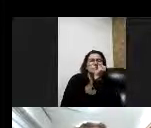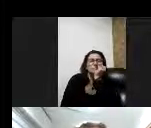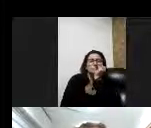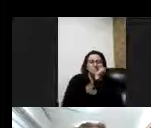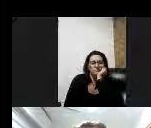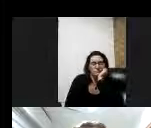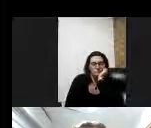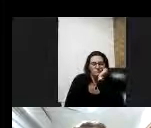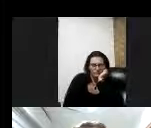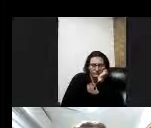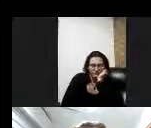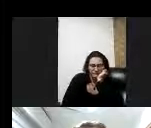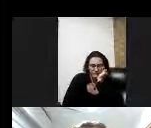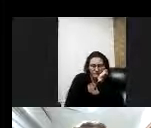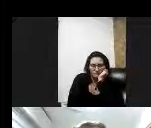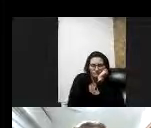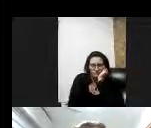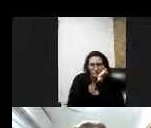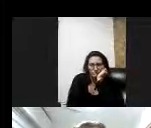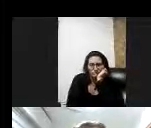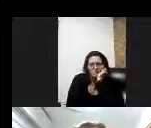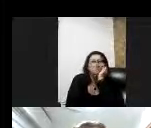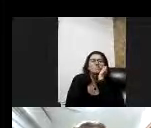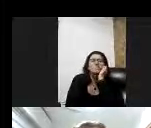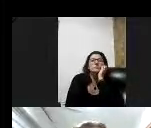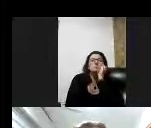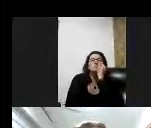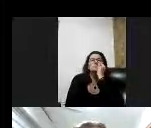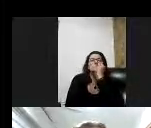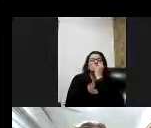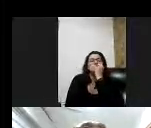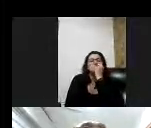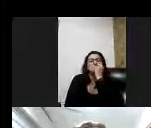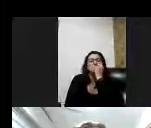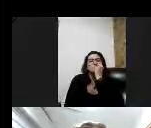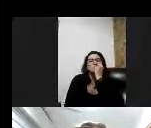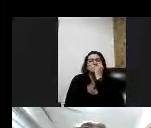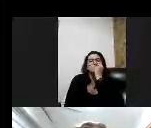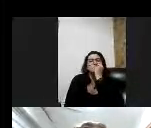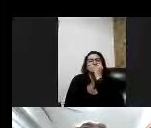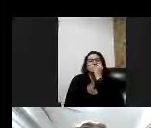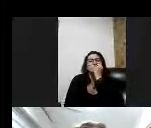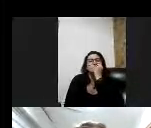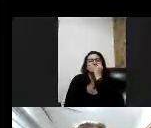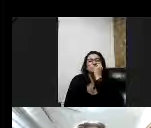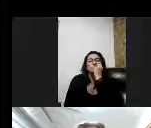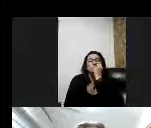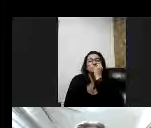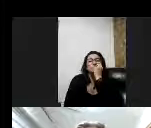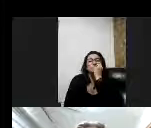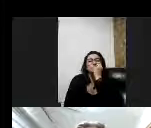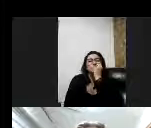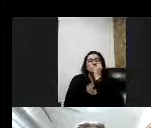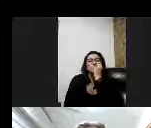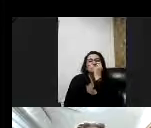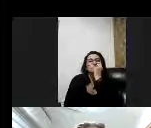probabilidad. Y lo que tiene la PrEP es igual que el anticonceptivo, de vuelta, lo voy a reiterar, a riesgo de